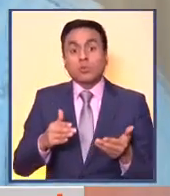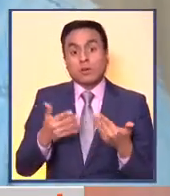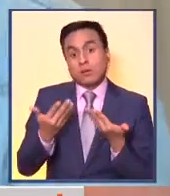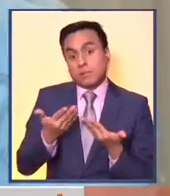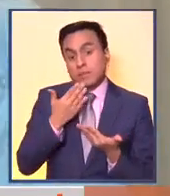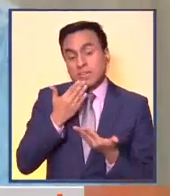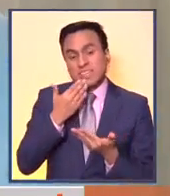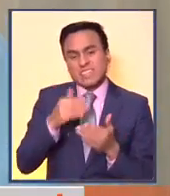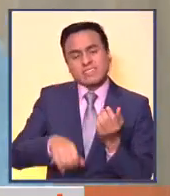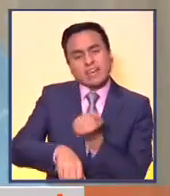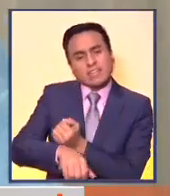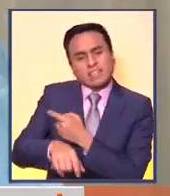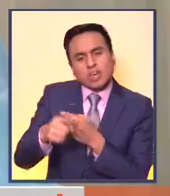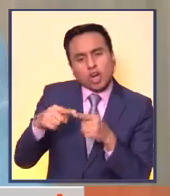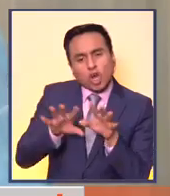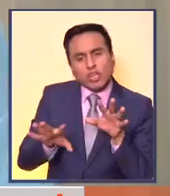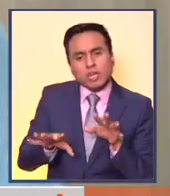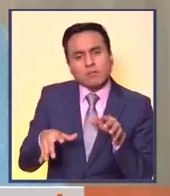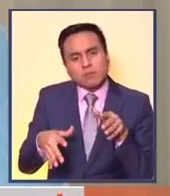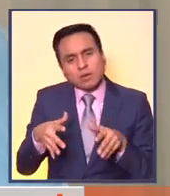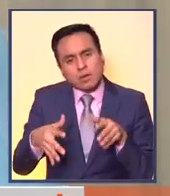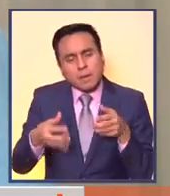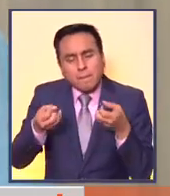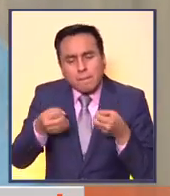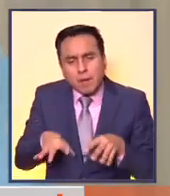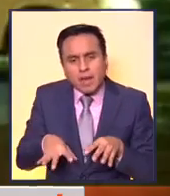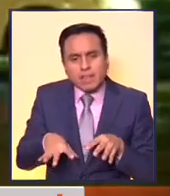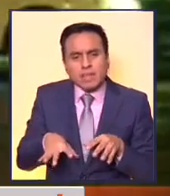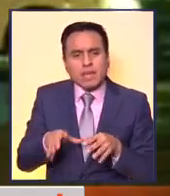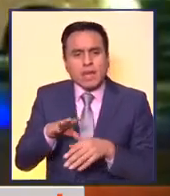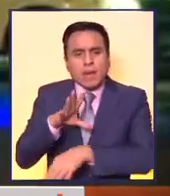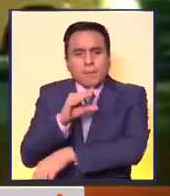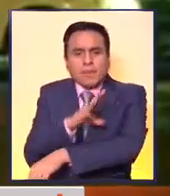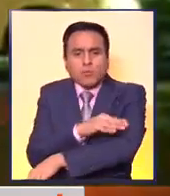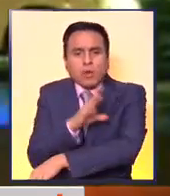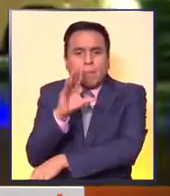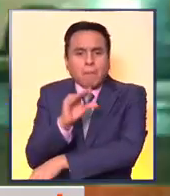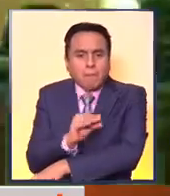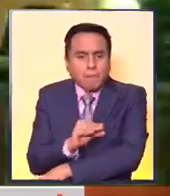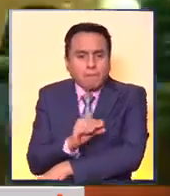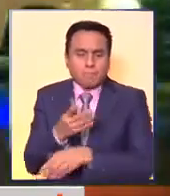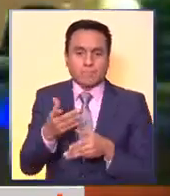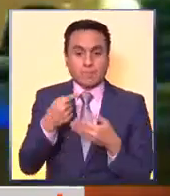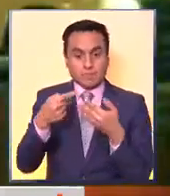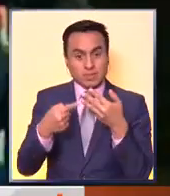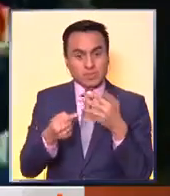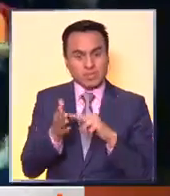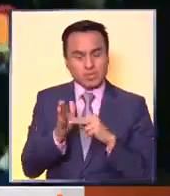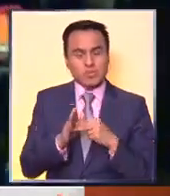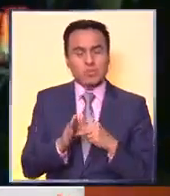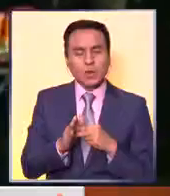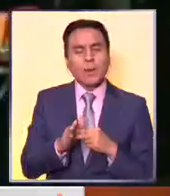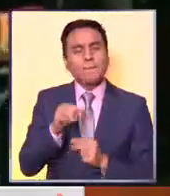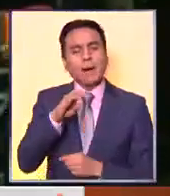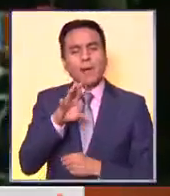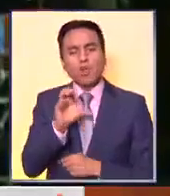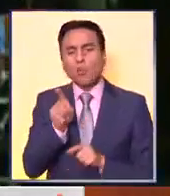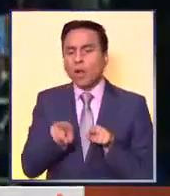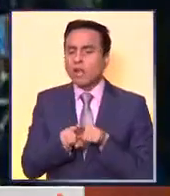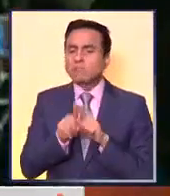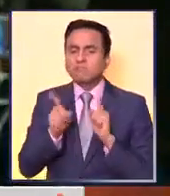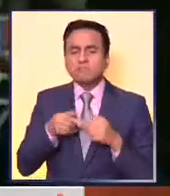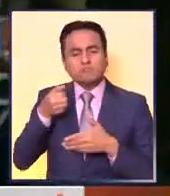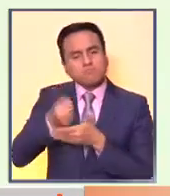las cicatrices, otras secuelas, pérdida de movilidad, pérdida de masa muscular. Pese a estas secuelas, Pablo ha sabido llevar adelante sus